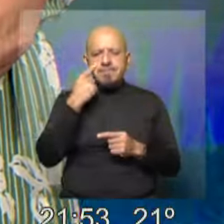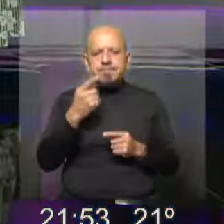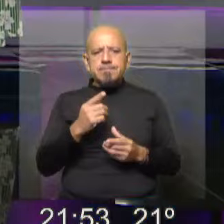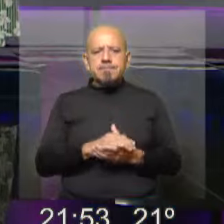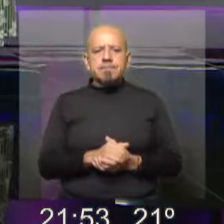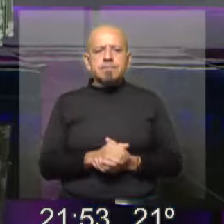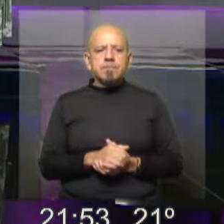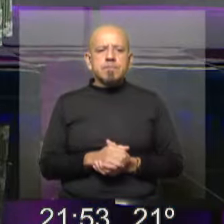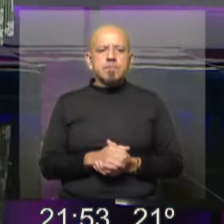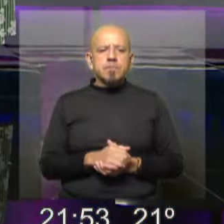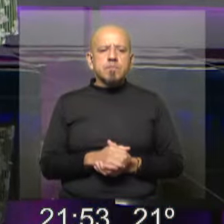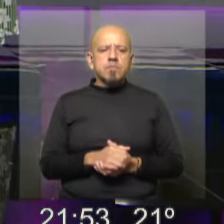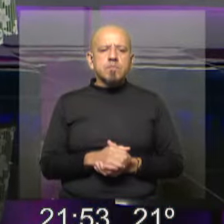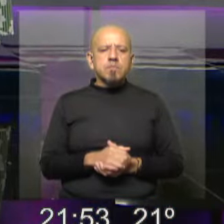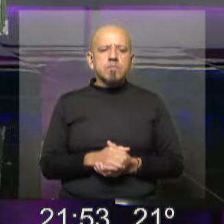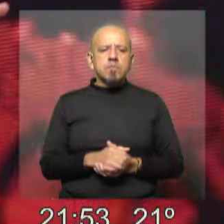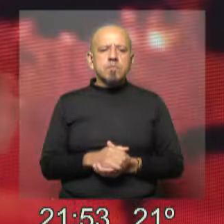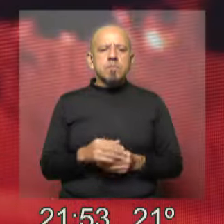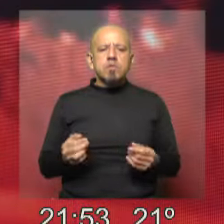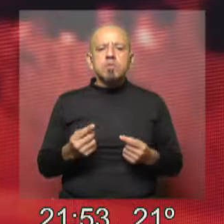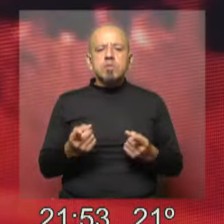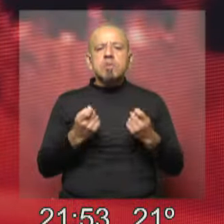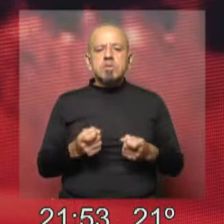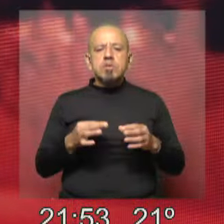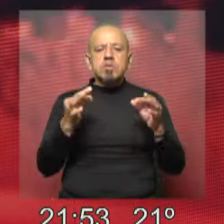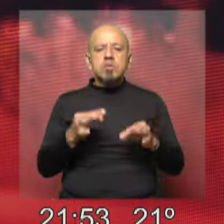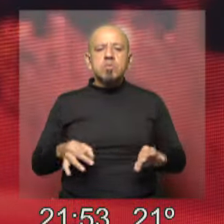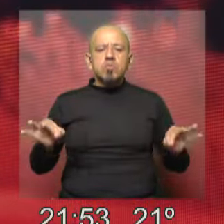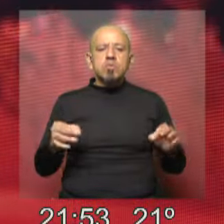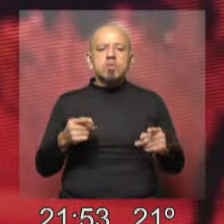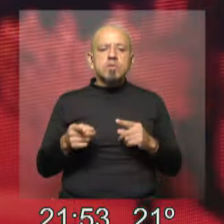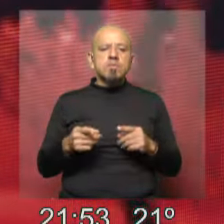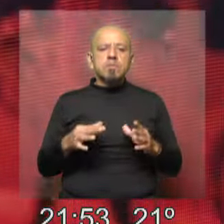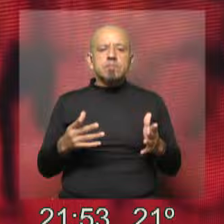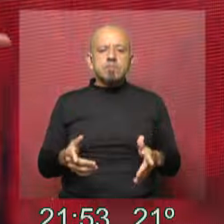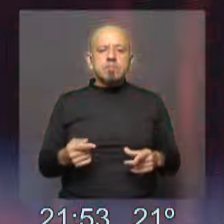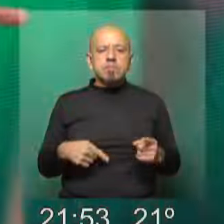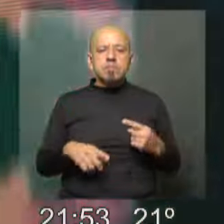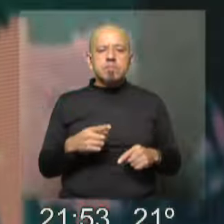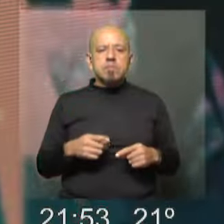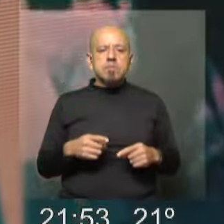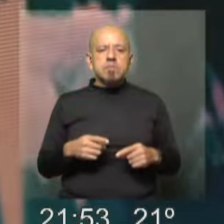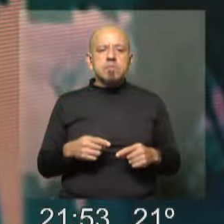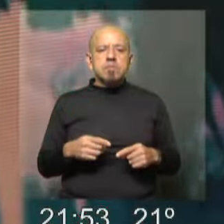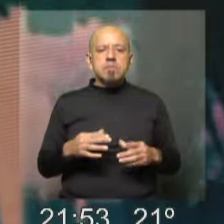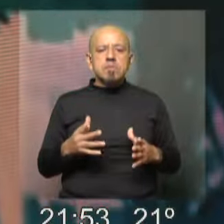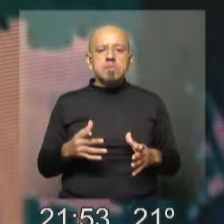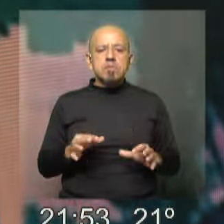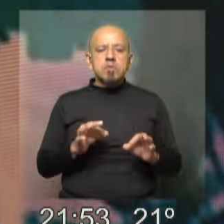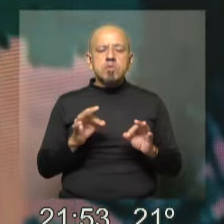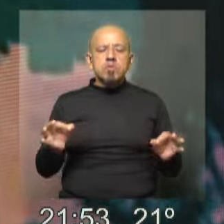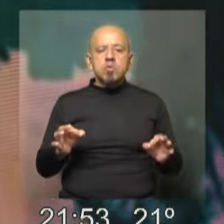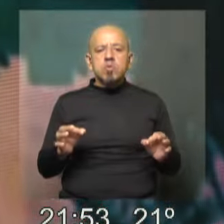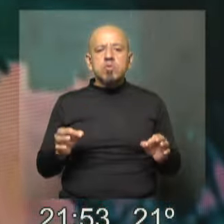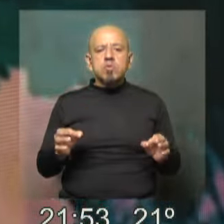Sí. Necesito producir la música. No me conformo con tocarla con un instrumento y o preproducirla